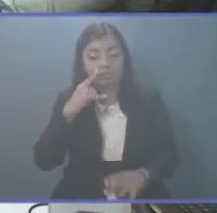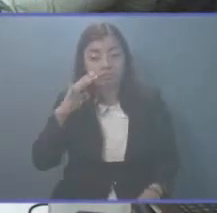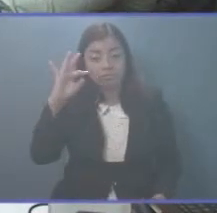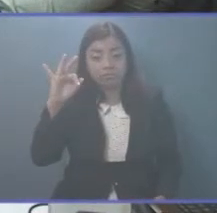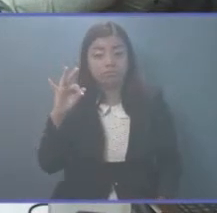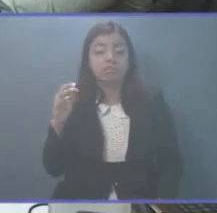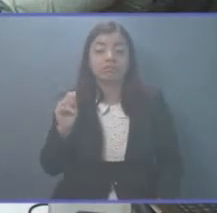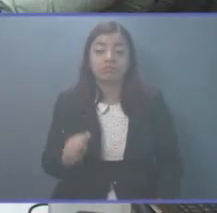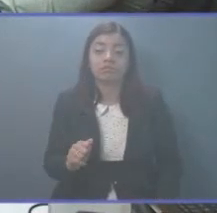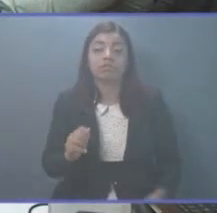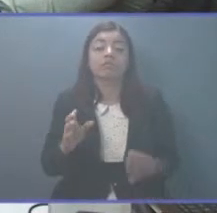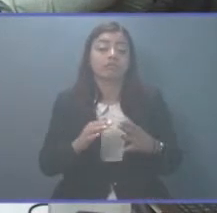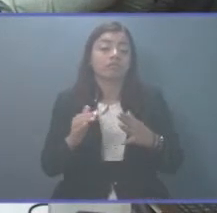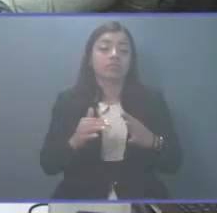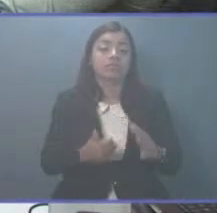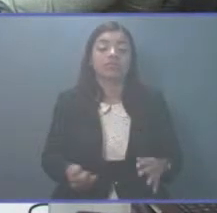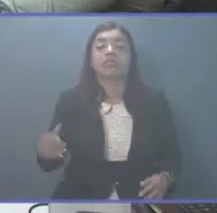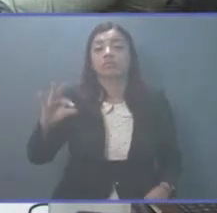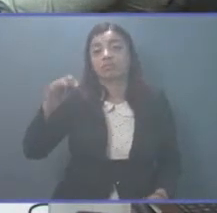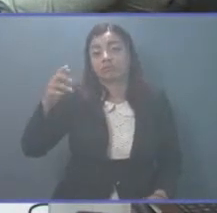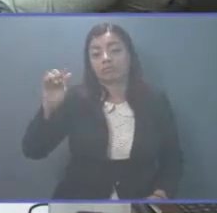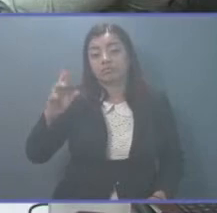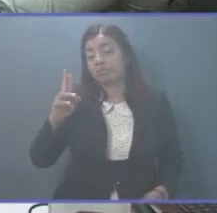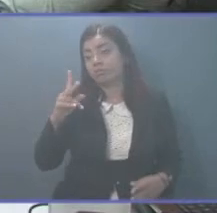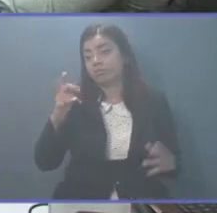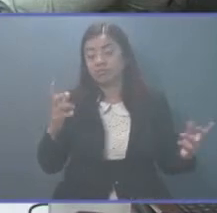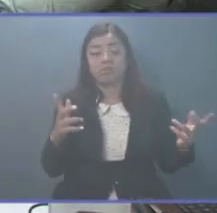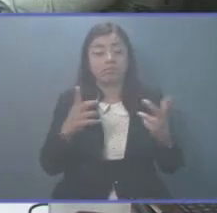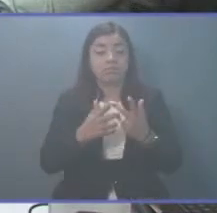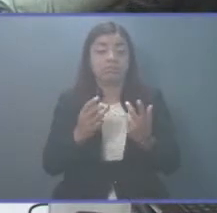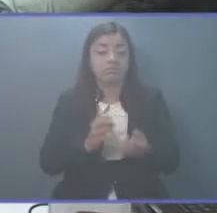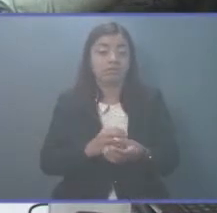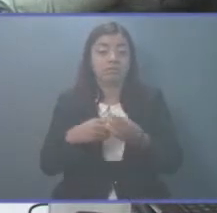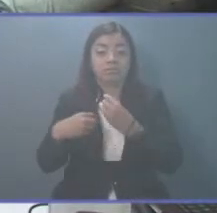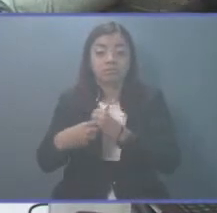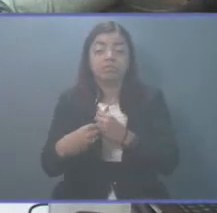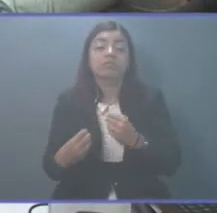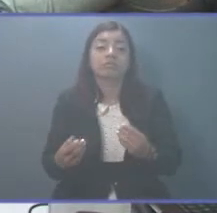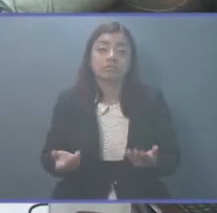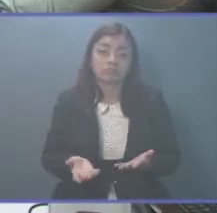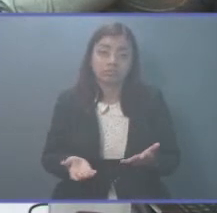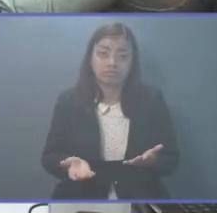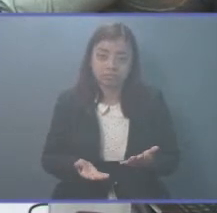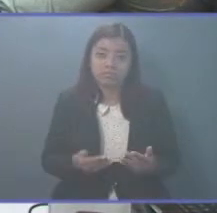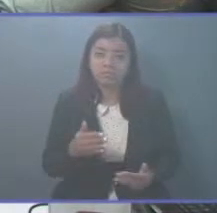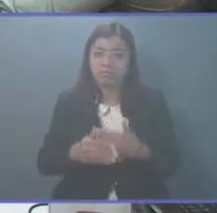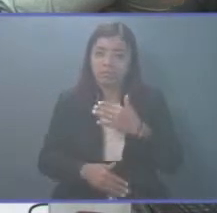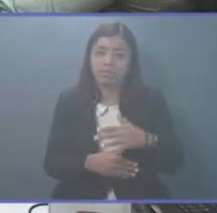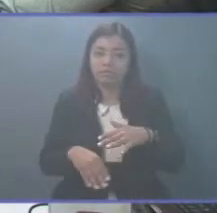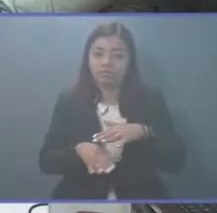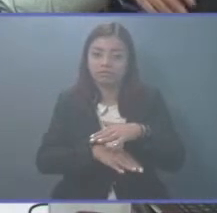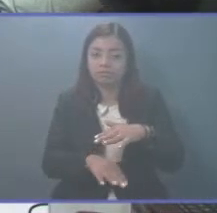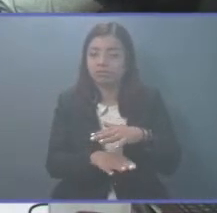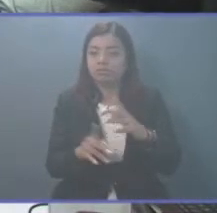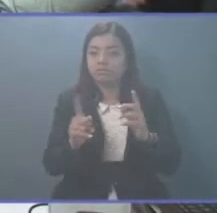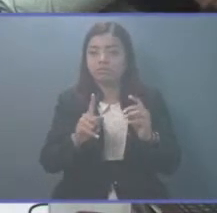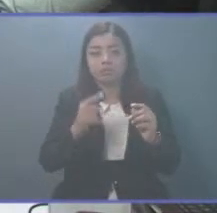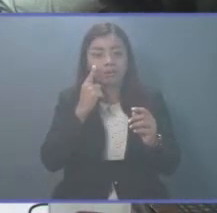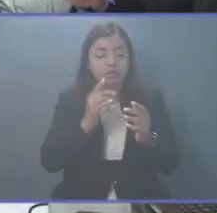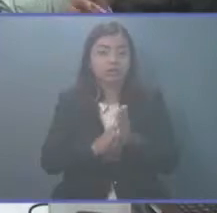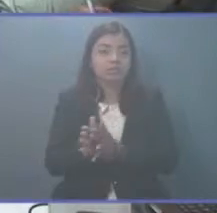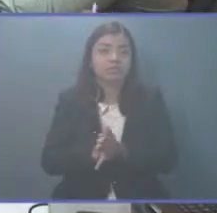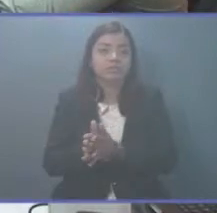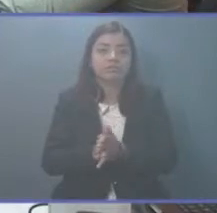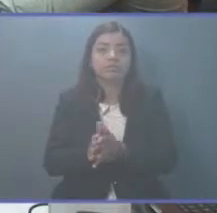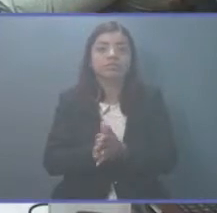pero todavía, o la misma Fiscalía, todavía no se ha equipado esta unidad. Entonces, básicamente no va en base a las prioridades, sino